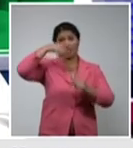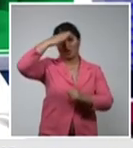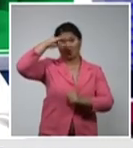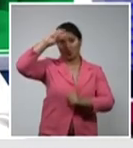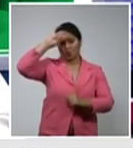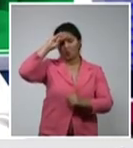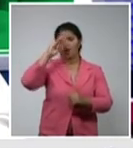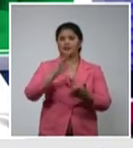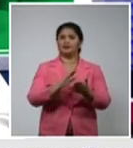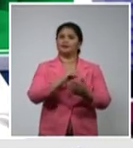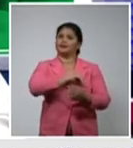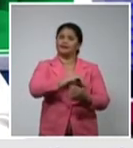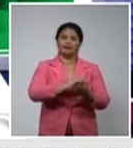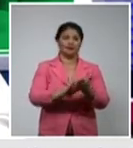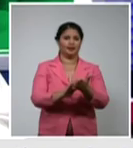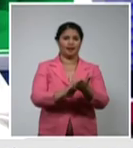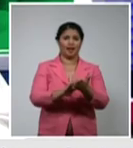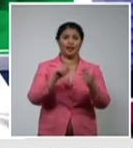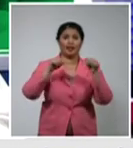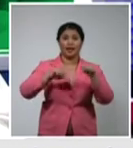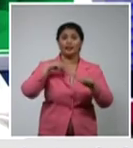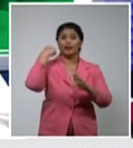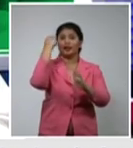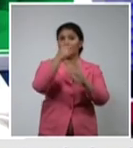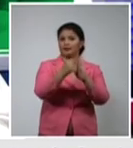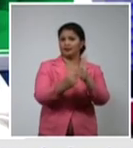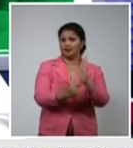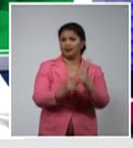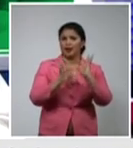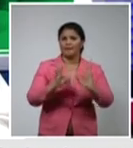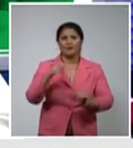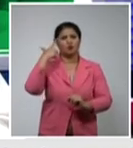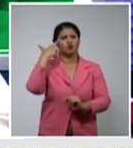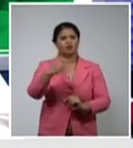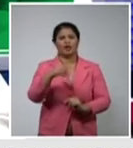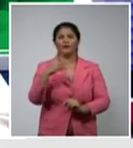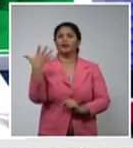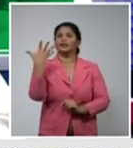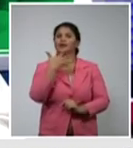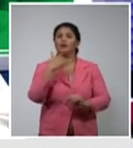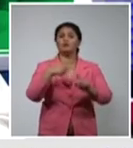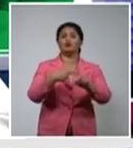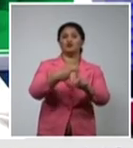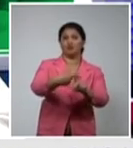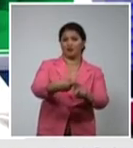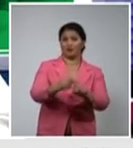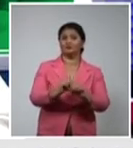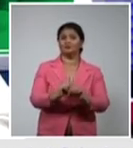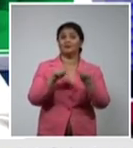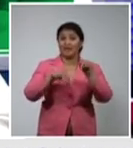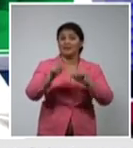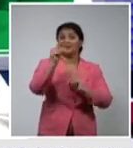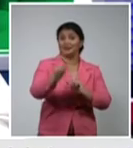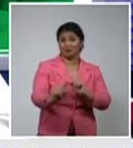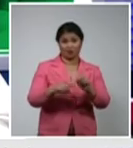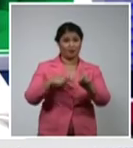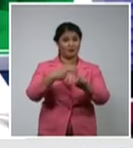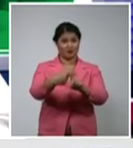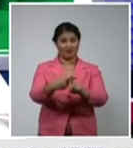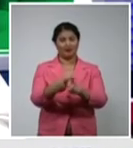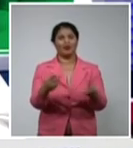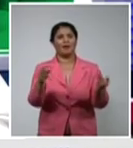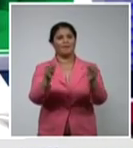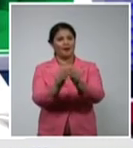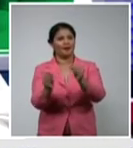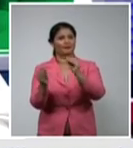Característica que hace difícil el control de esta enfermedad, teniendo en cuenta que no tienes la menor idea de quién